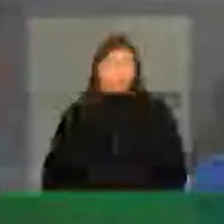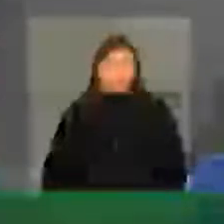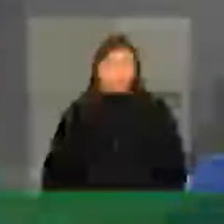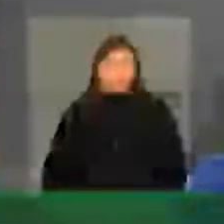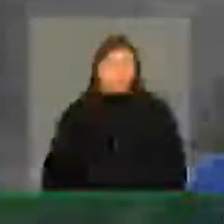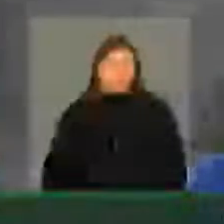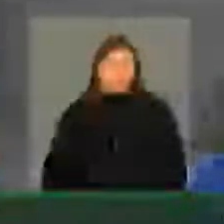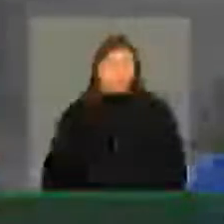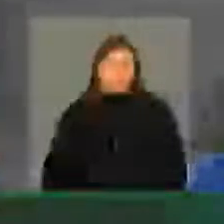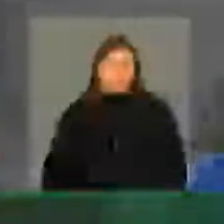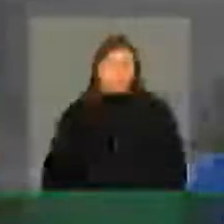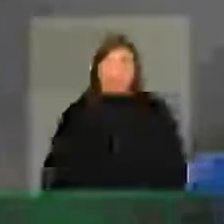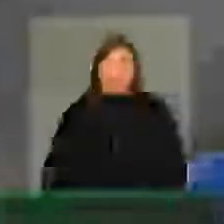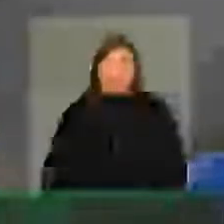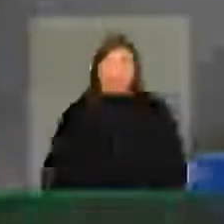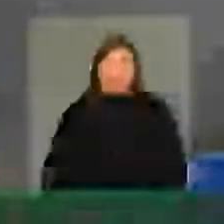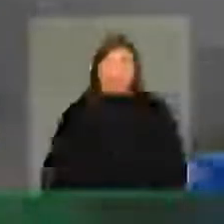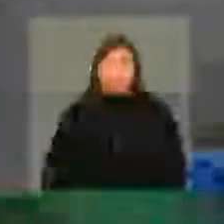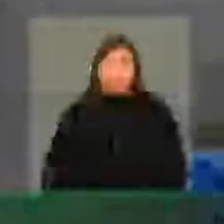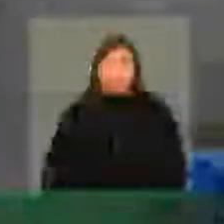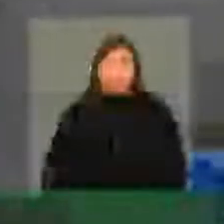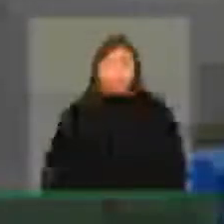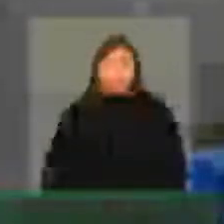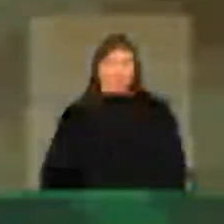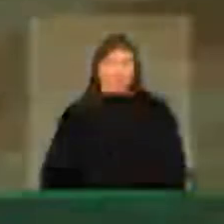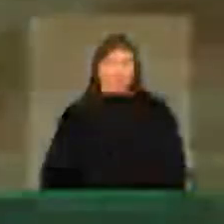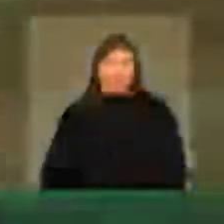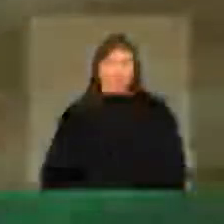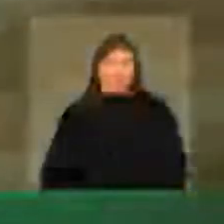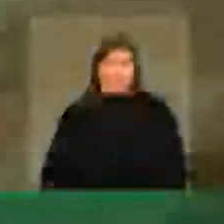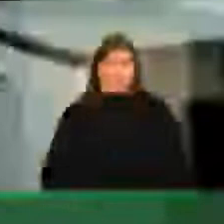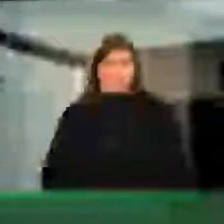My expectations were high and they were dramatically exceeded.